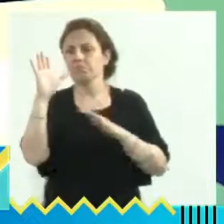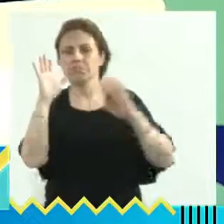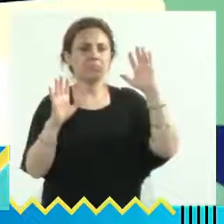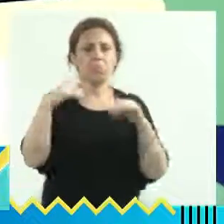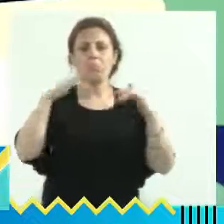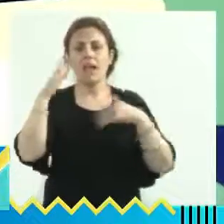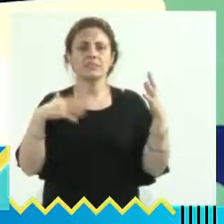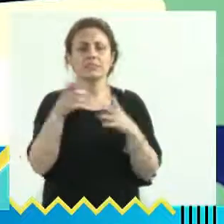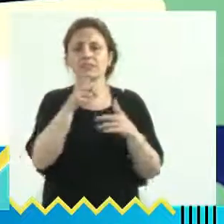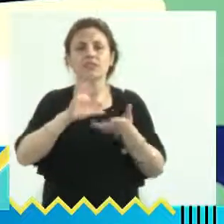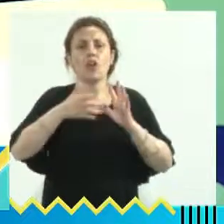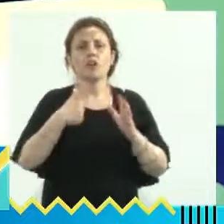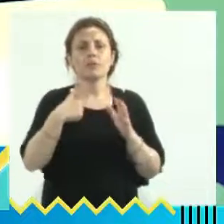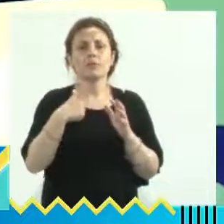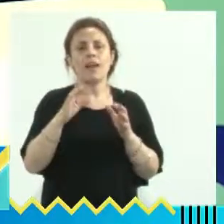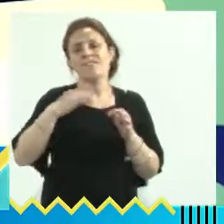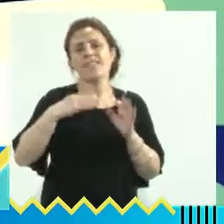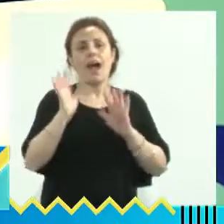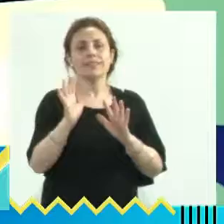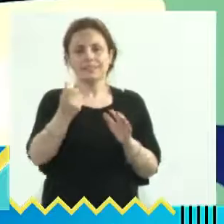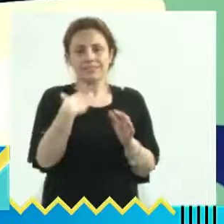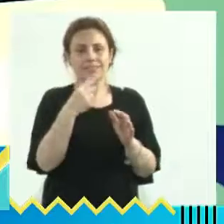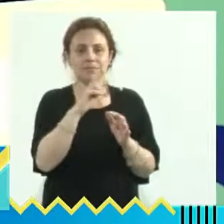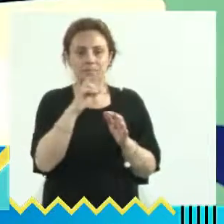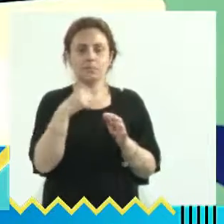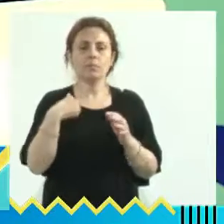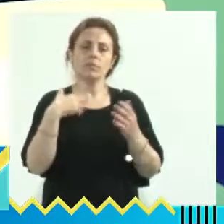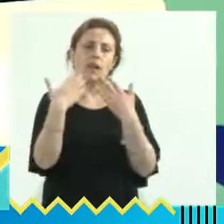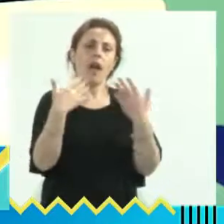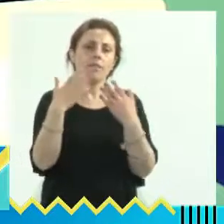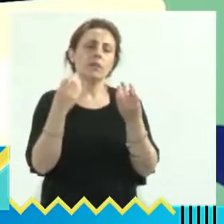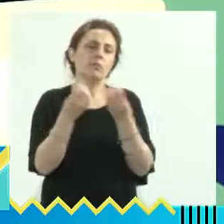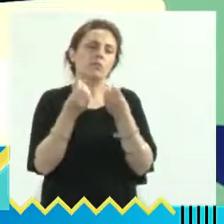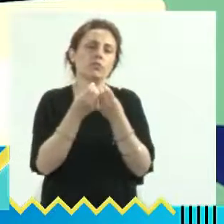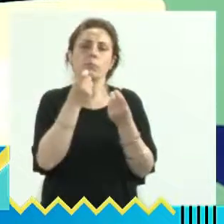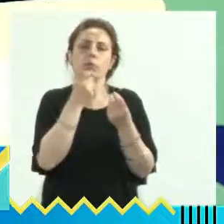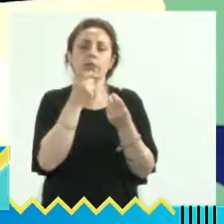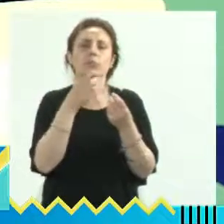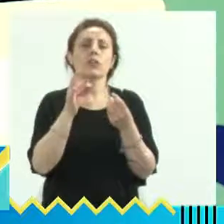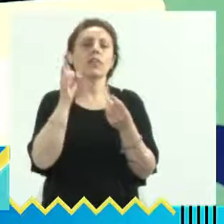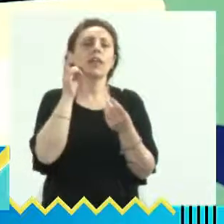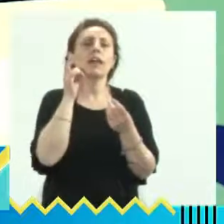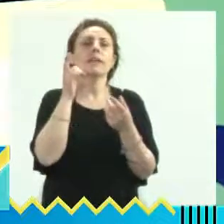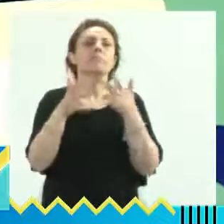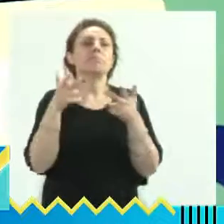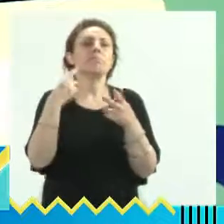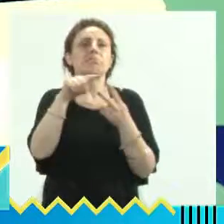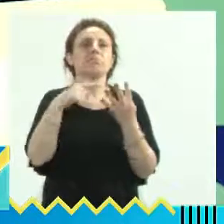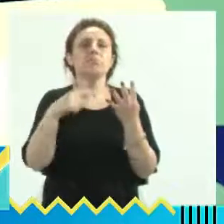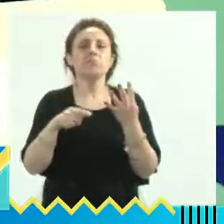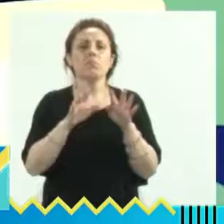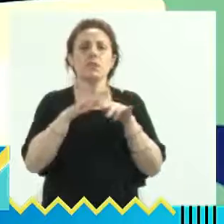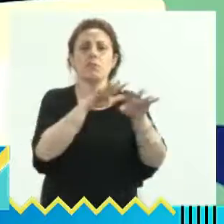más normales de la vida en general. Hablamos de movimientos